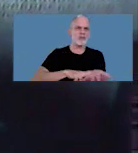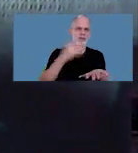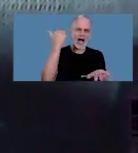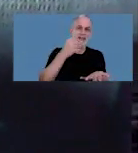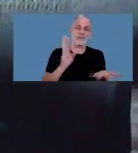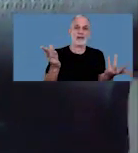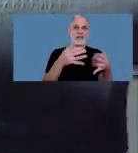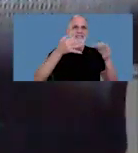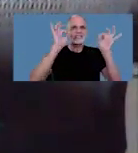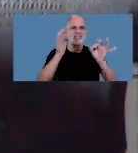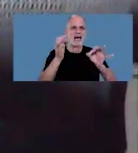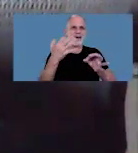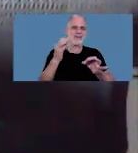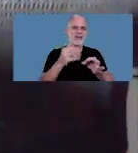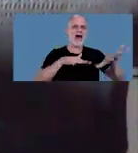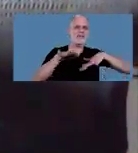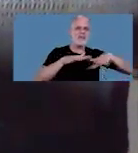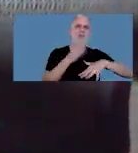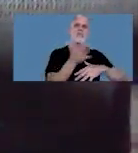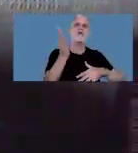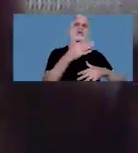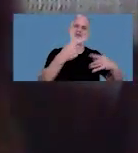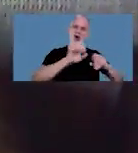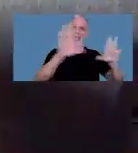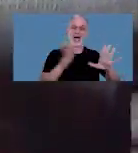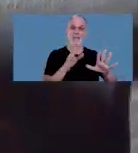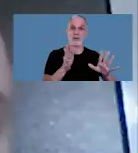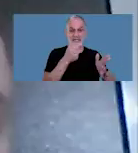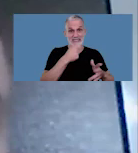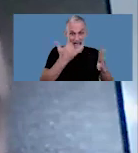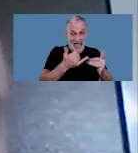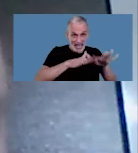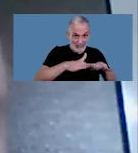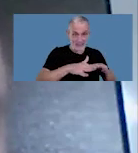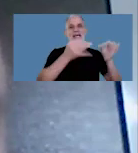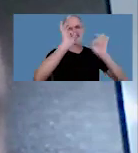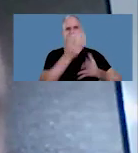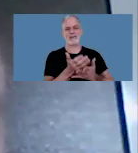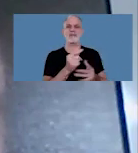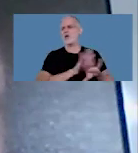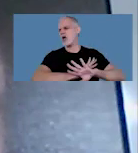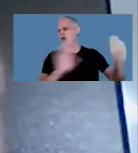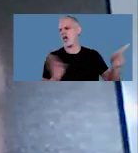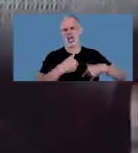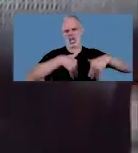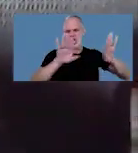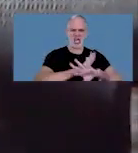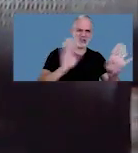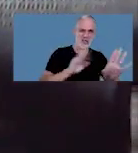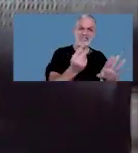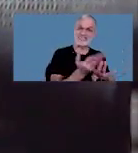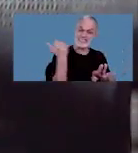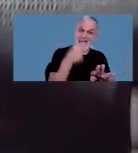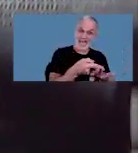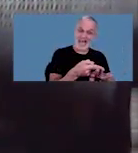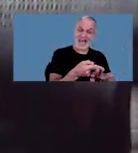estar exento tenían que tener actividad productiva, si no, no estaban exentos. Sí, correcto. Cuando se libera esa exención,